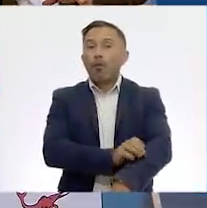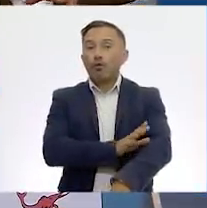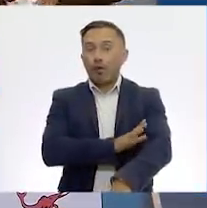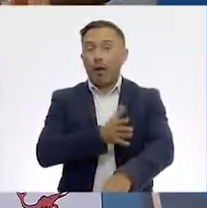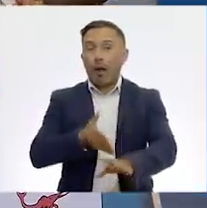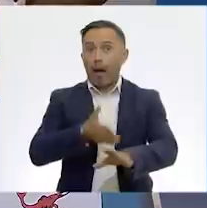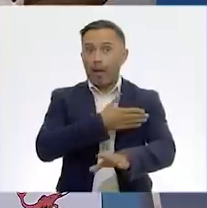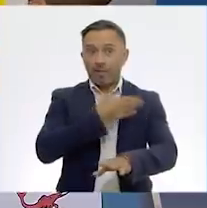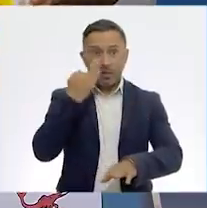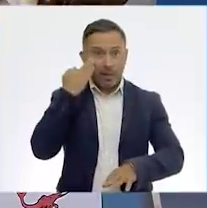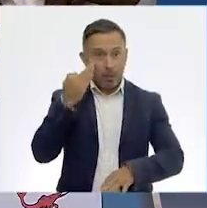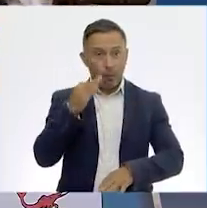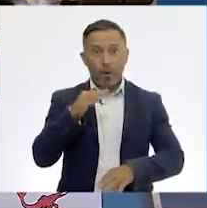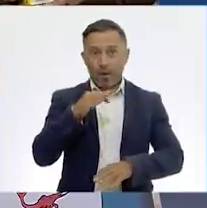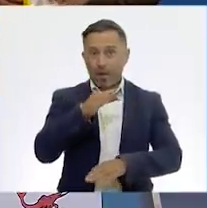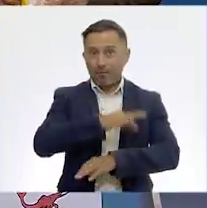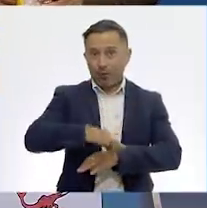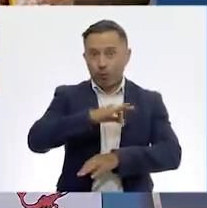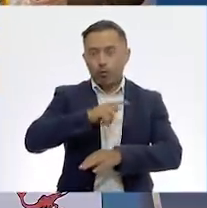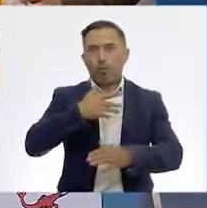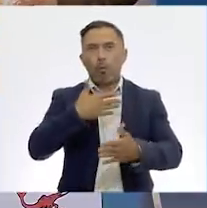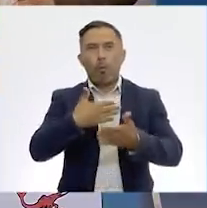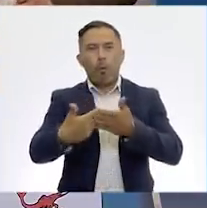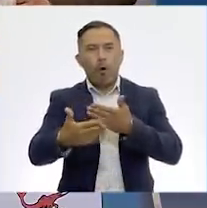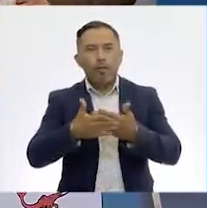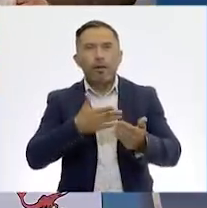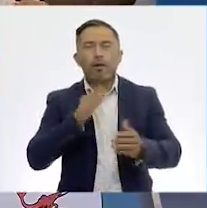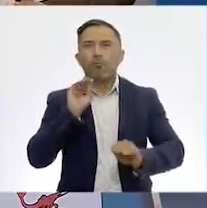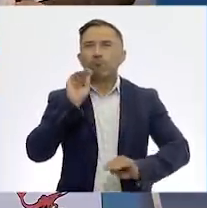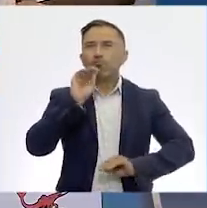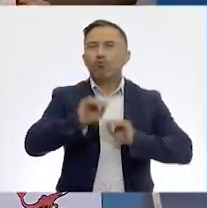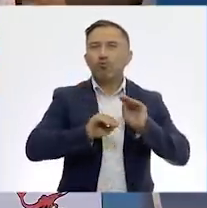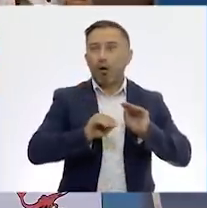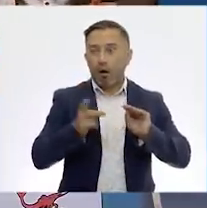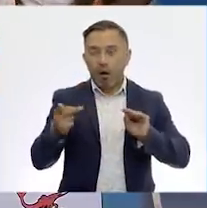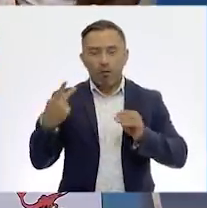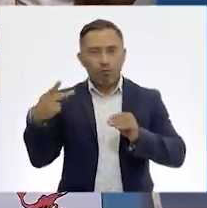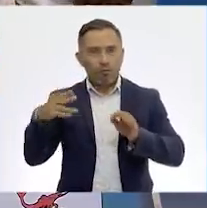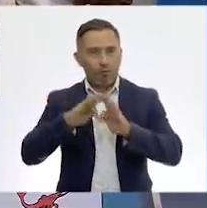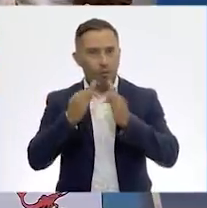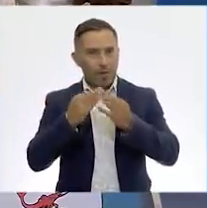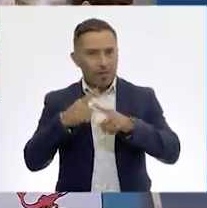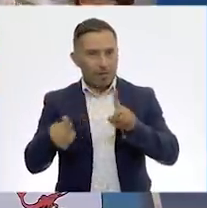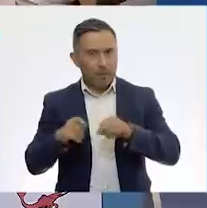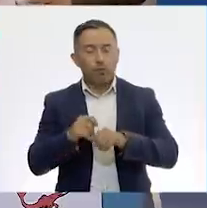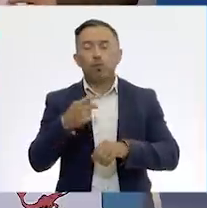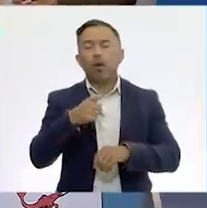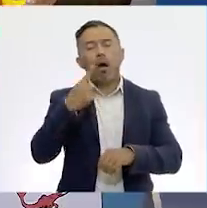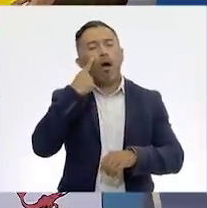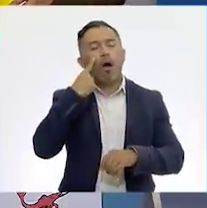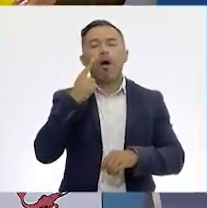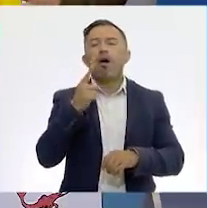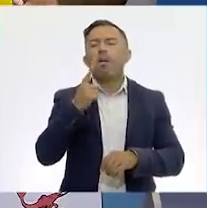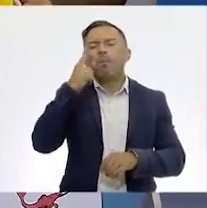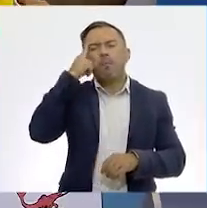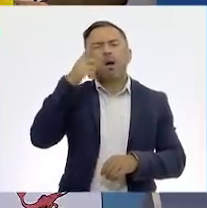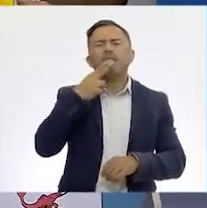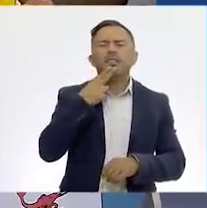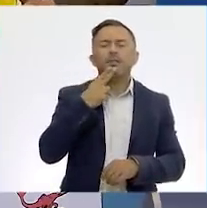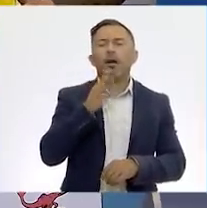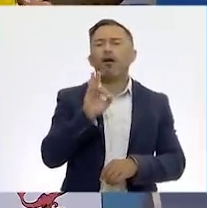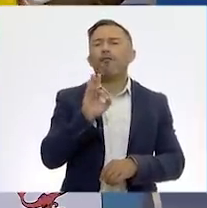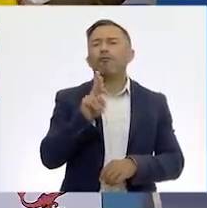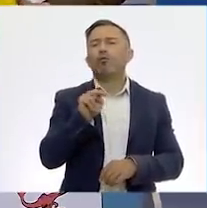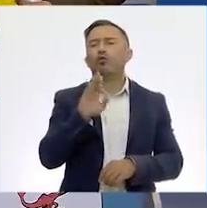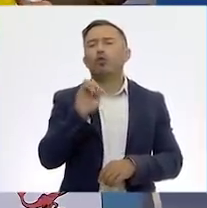de Barragán, que era la arquitectura modernista, donde los principios eran más funcionales. ¿Cuál es la función de un edificio